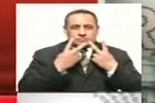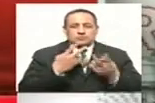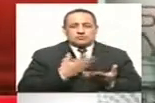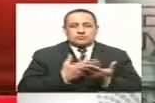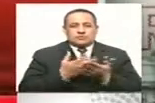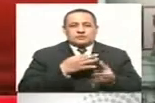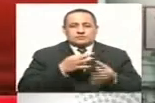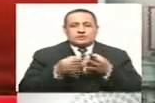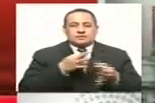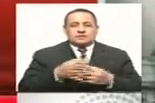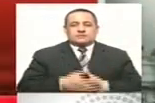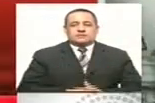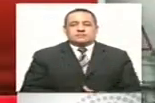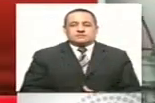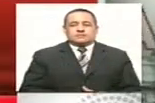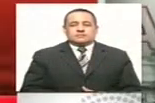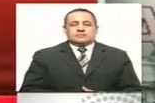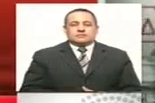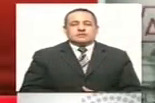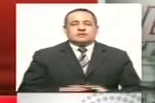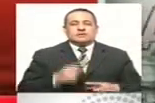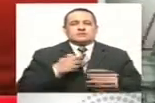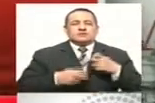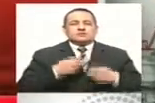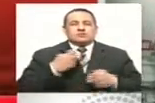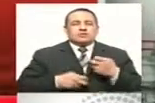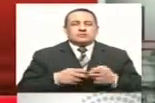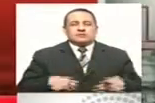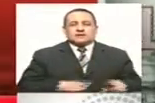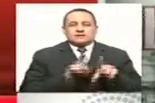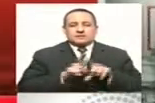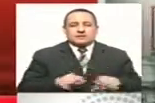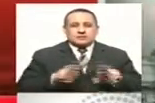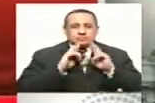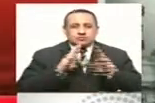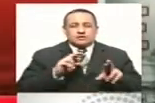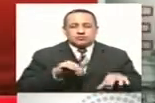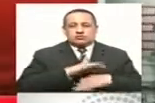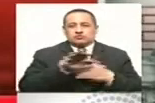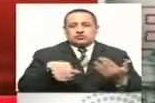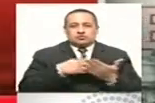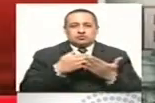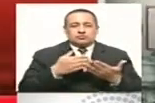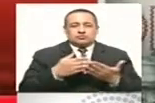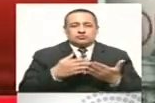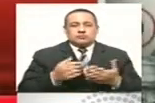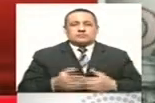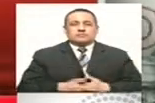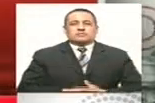todos. Sin perjuicio de responderlo, además, de manera